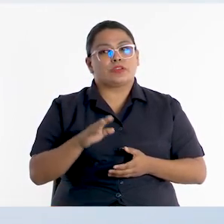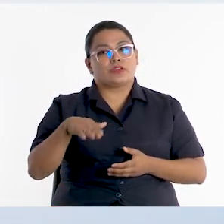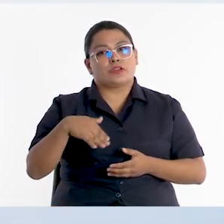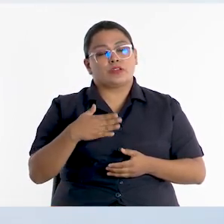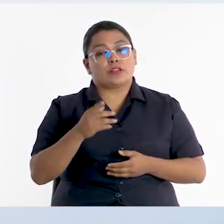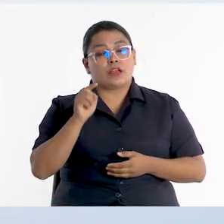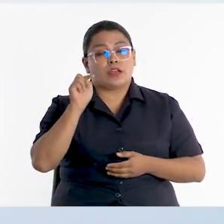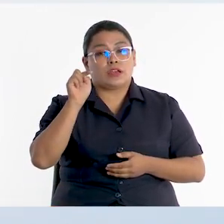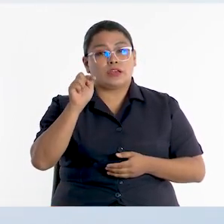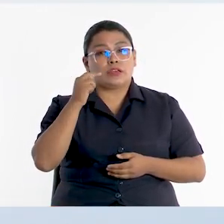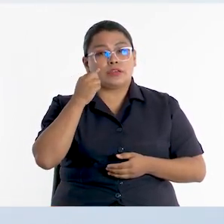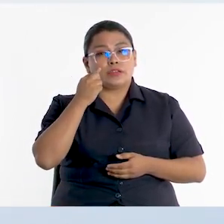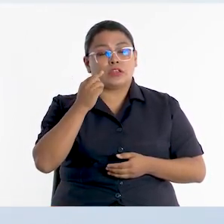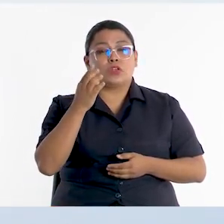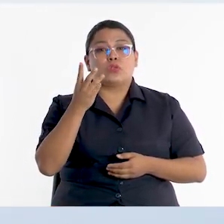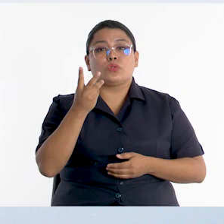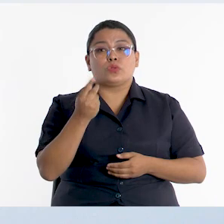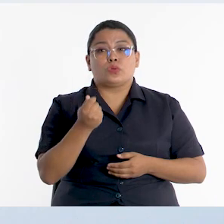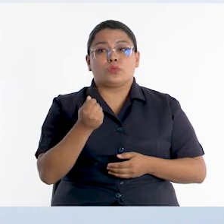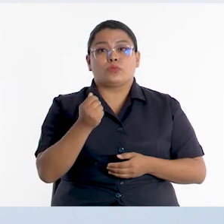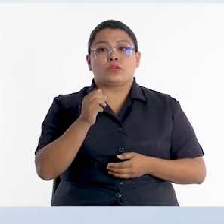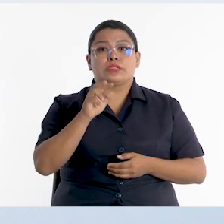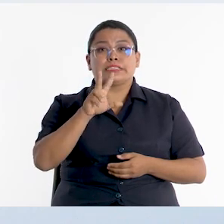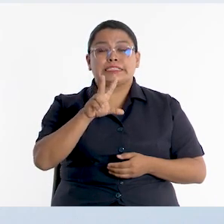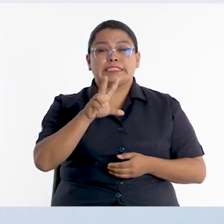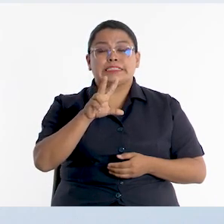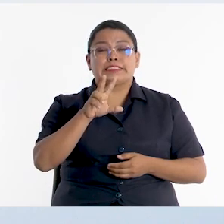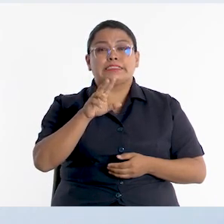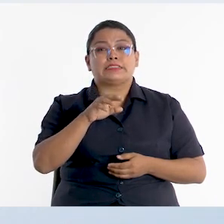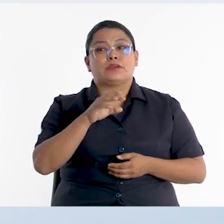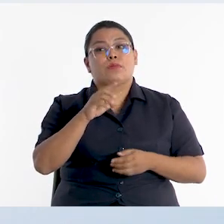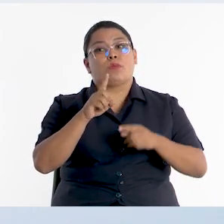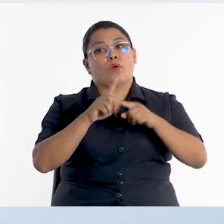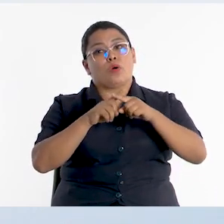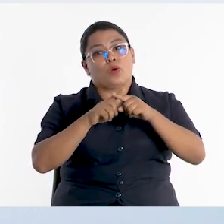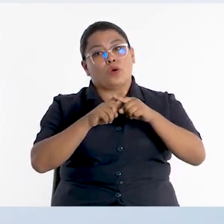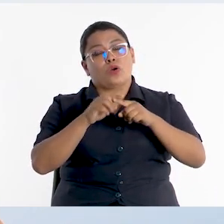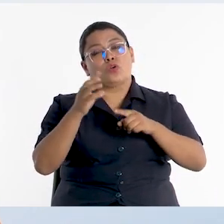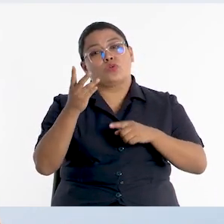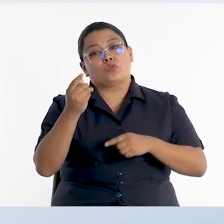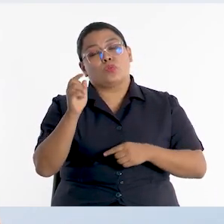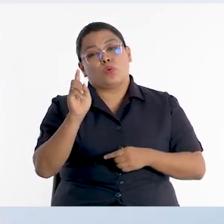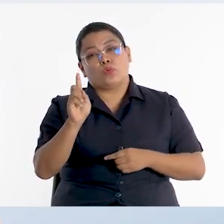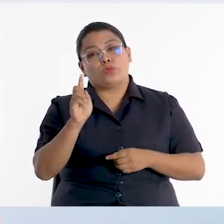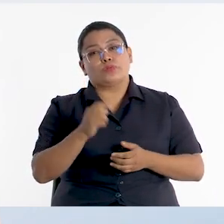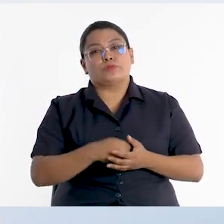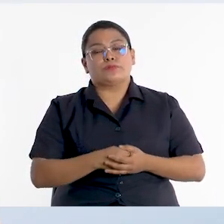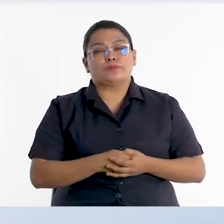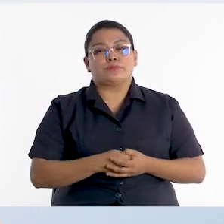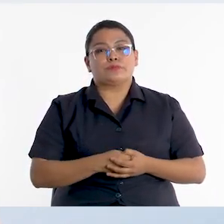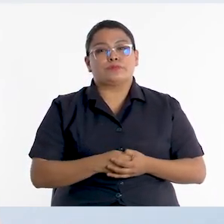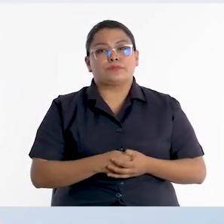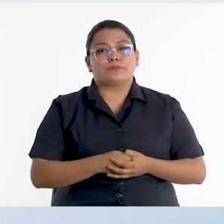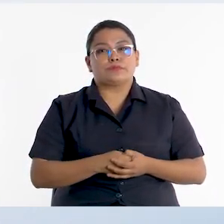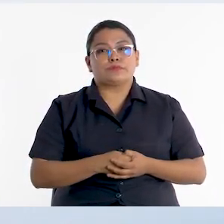Y, en este caso, un número de 3 cifras por un número de una cifra.